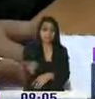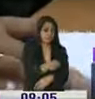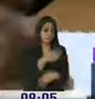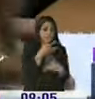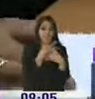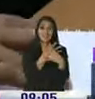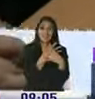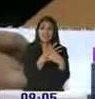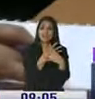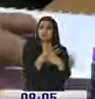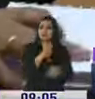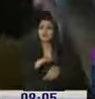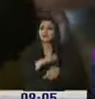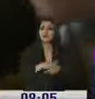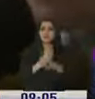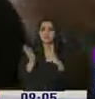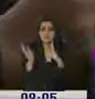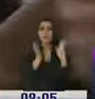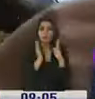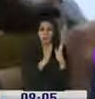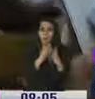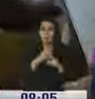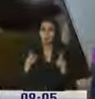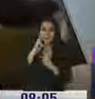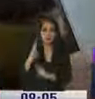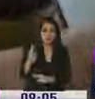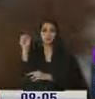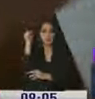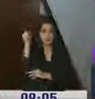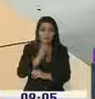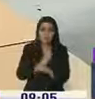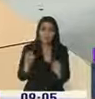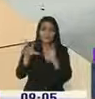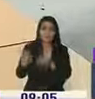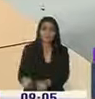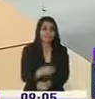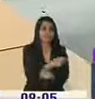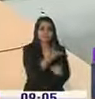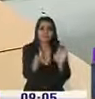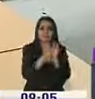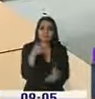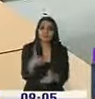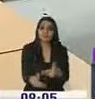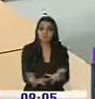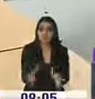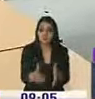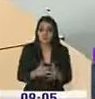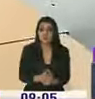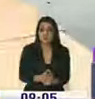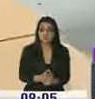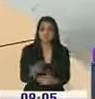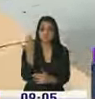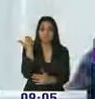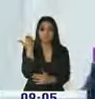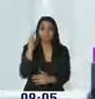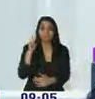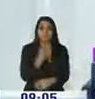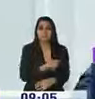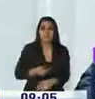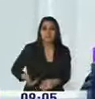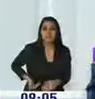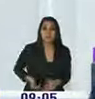de forma arbitraria o cuando se han violado sus derechos. El viernes pasado, el vicepresidente de la República